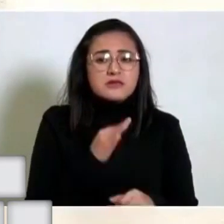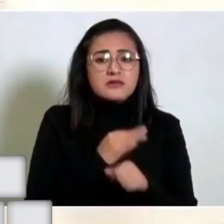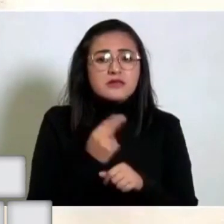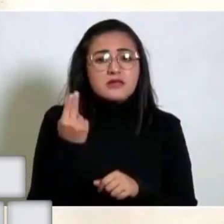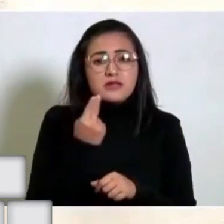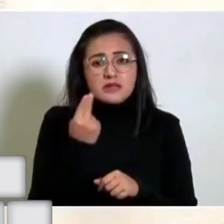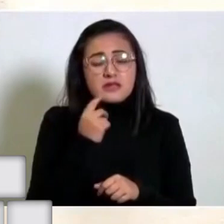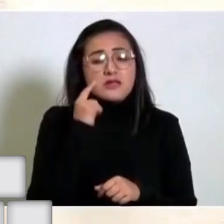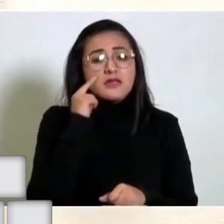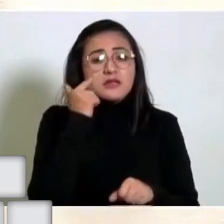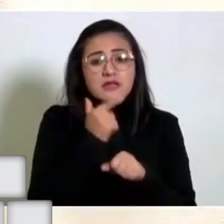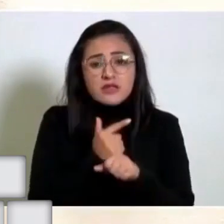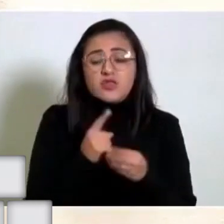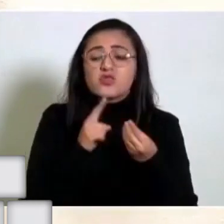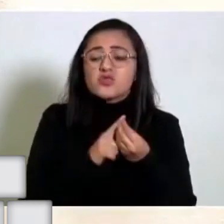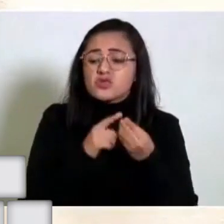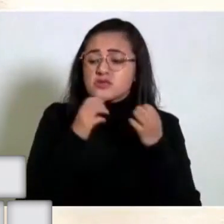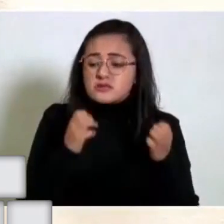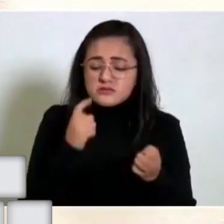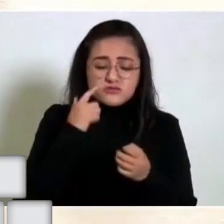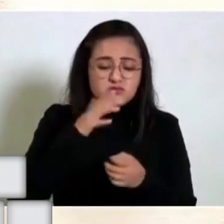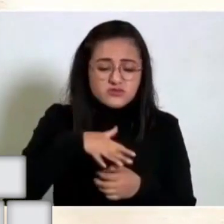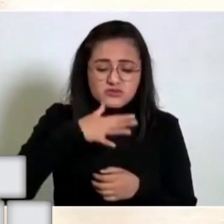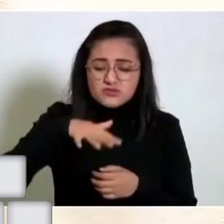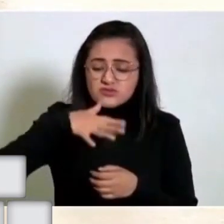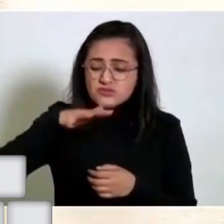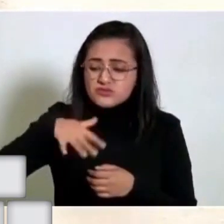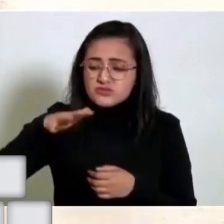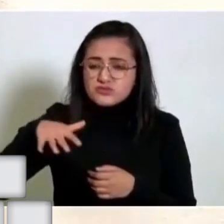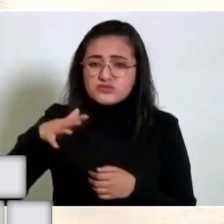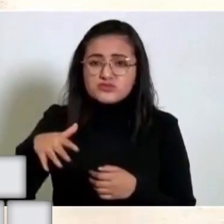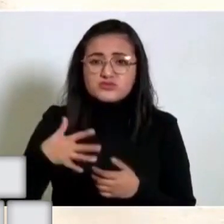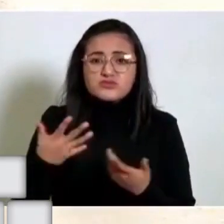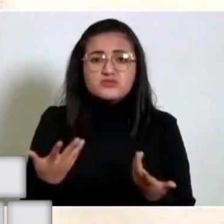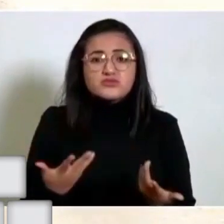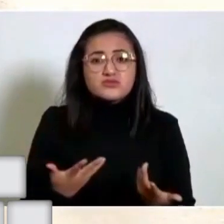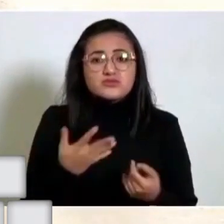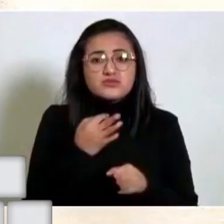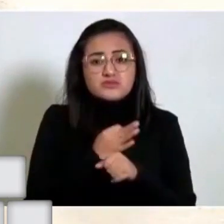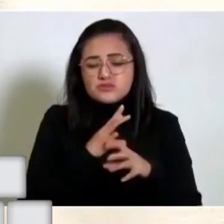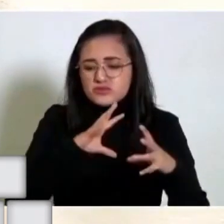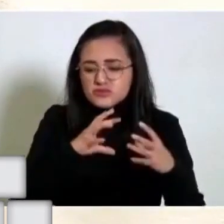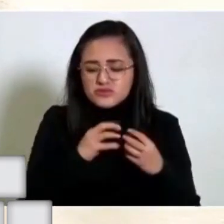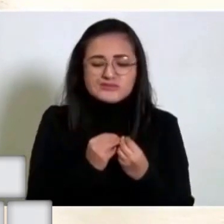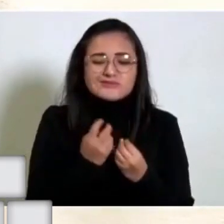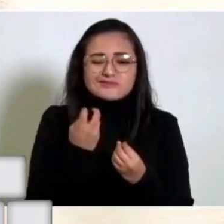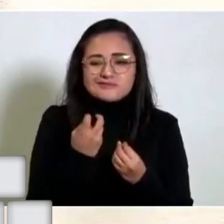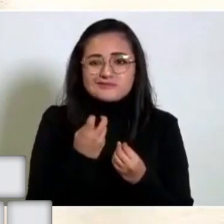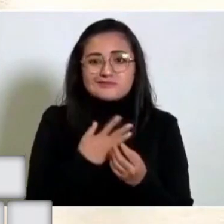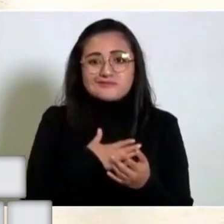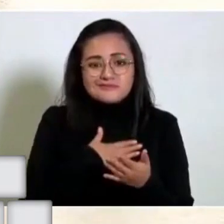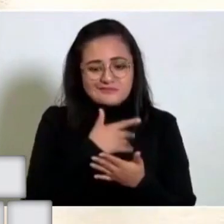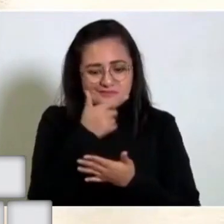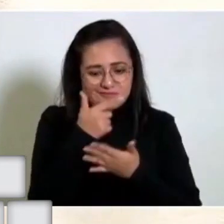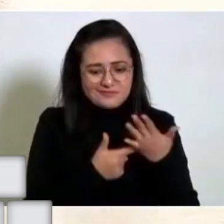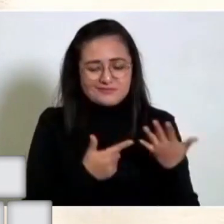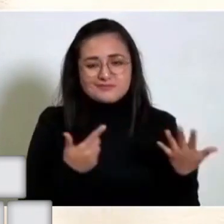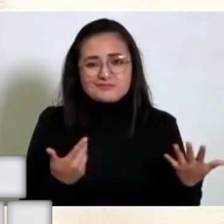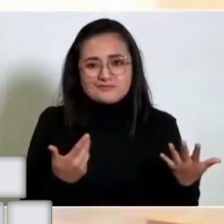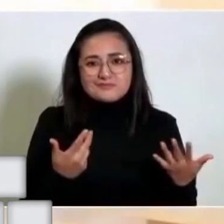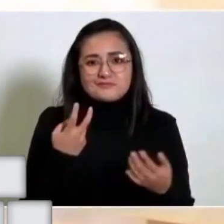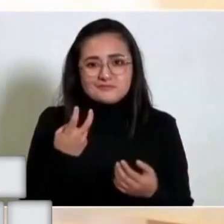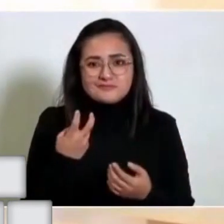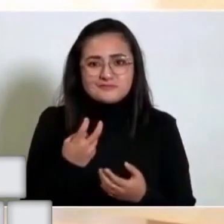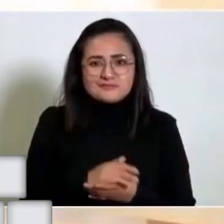encontrarlas, necesitamos localizarlas y necesitamos pues que esté completo nuestro inventario, tal y como se ha marcado. Por